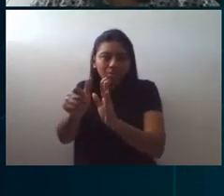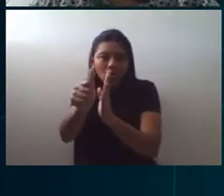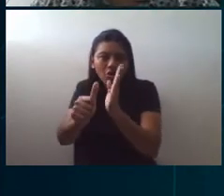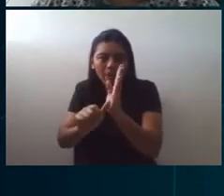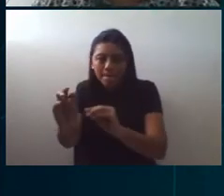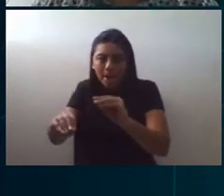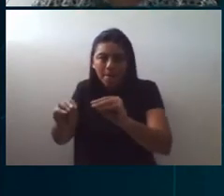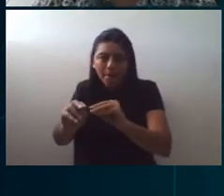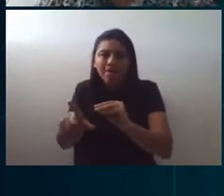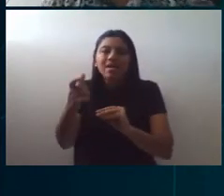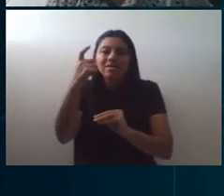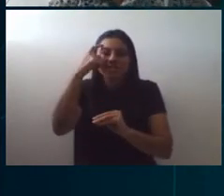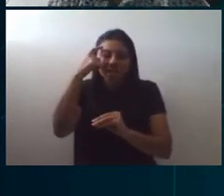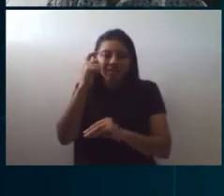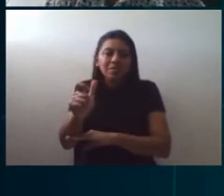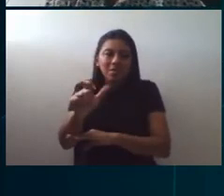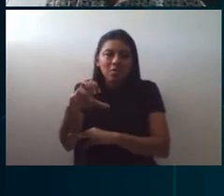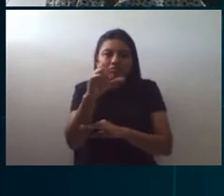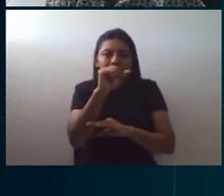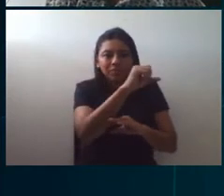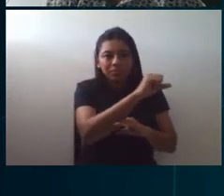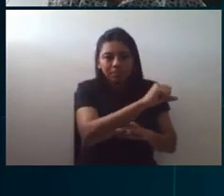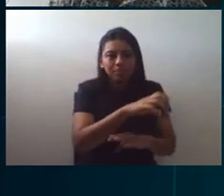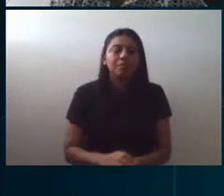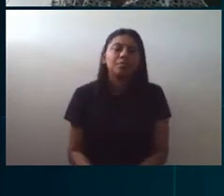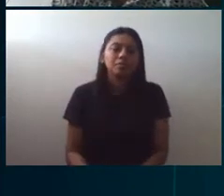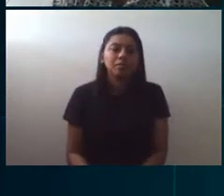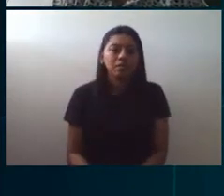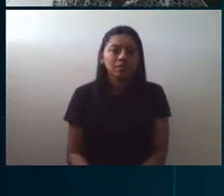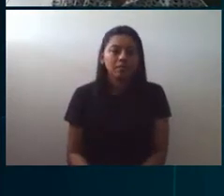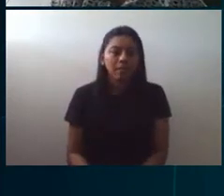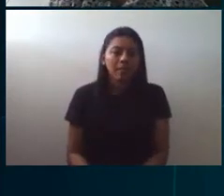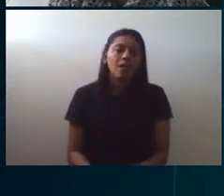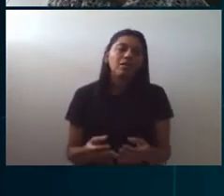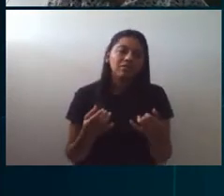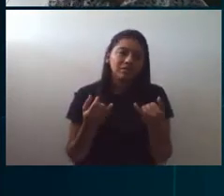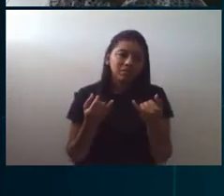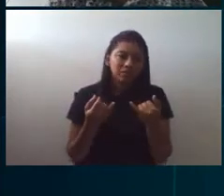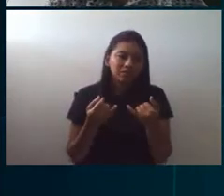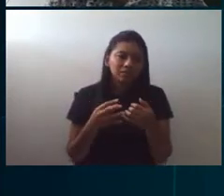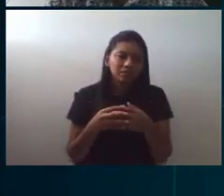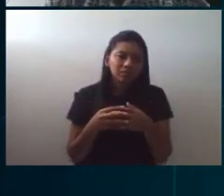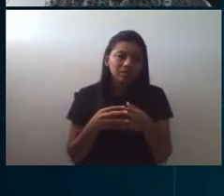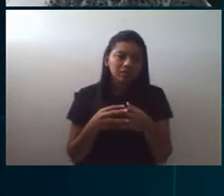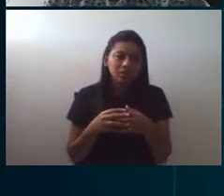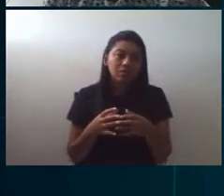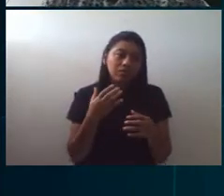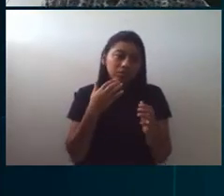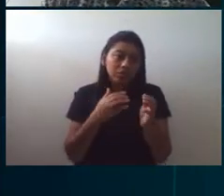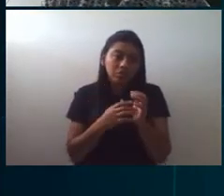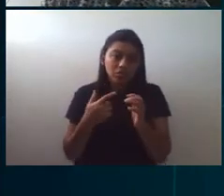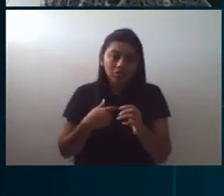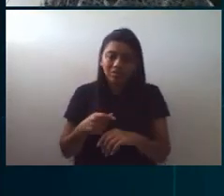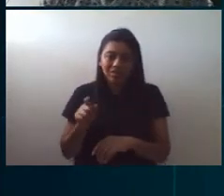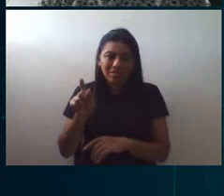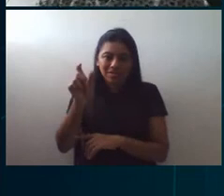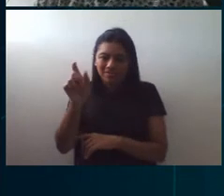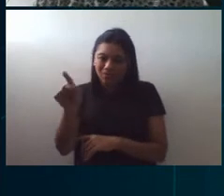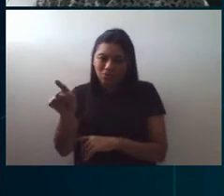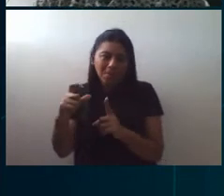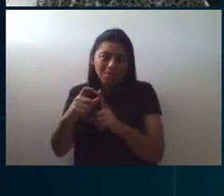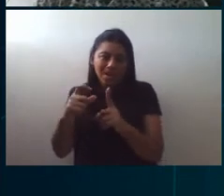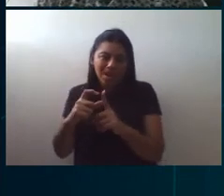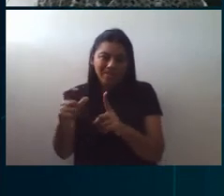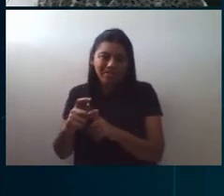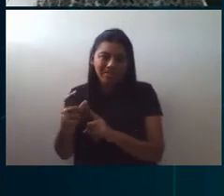ejemplito, pues, no es muy claro, creo que es más claro con el que les mostraba o con el que les citaba, pues, en este momento, y es que si yo tengo el vector rey más el vector hombre,